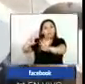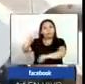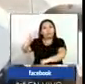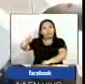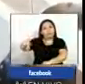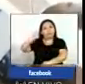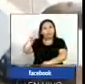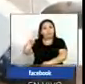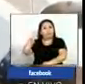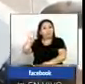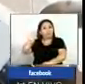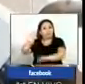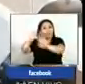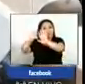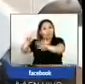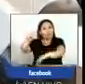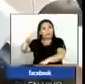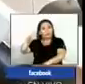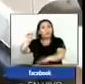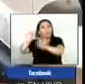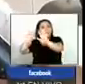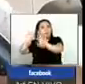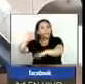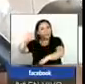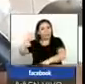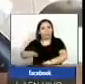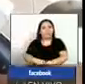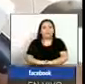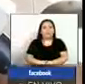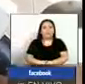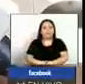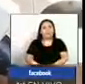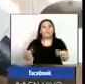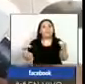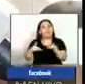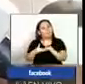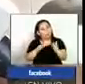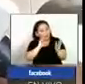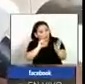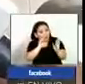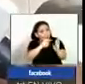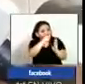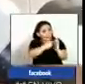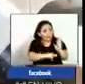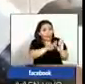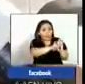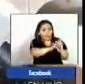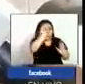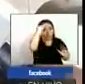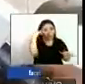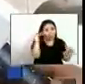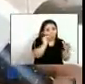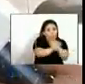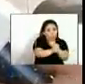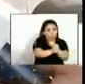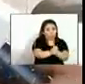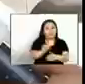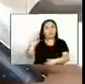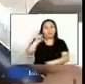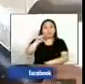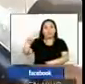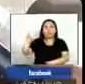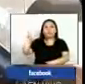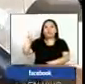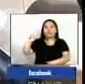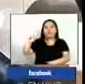mil 149.94. De igual manera, a la esposa del exfuncionario Violeta Yanira